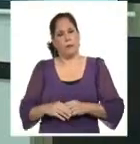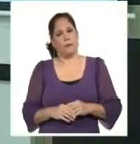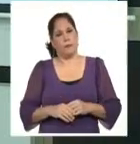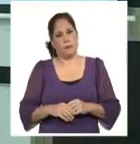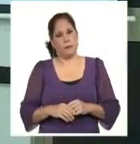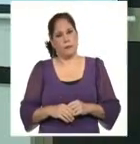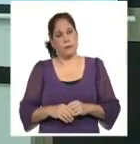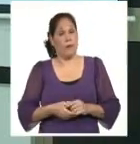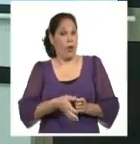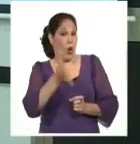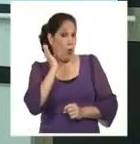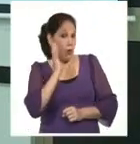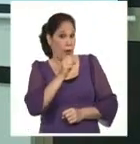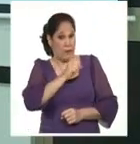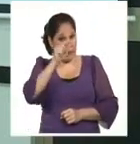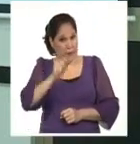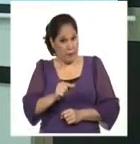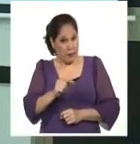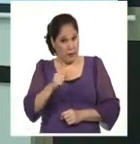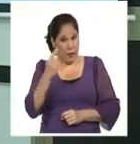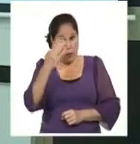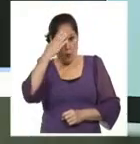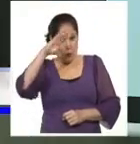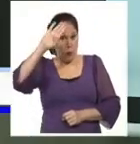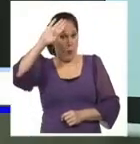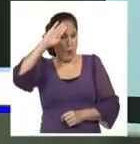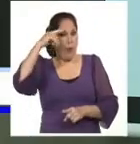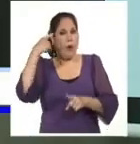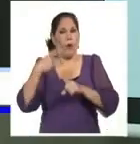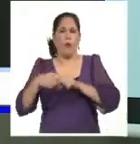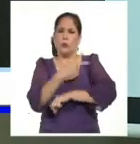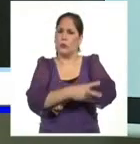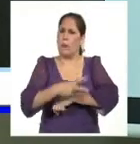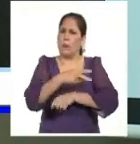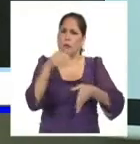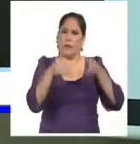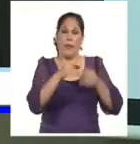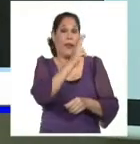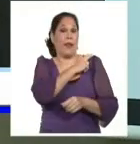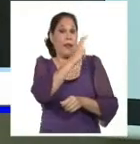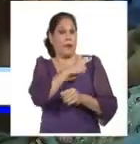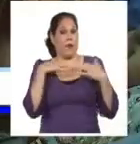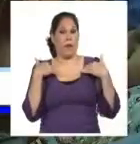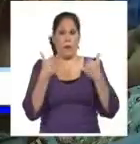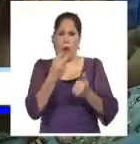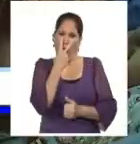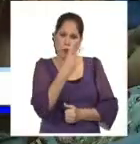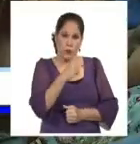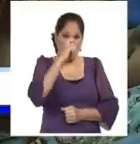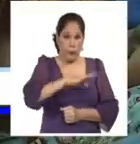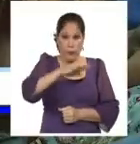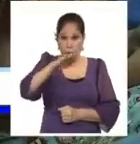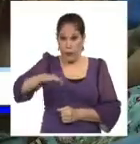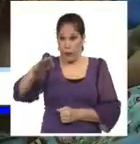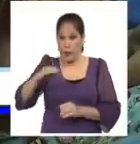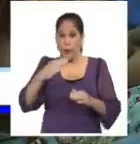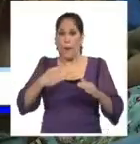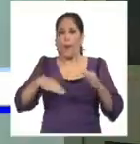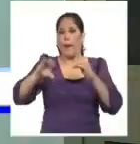en conferencia de prensa con medios nacionales y extranjeros la jefa de la dirección de atención a menores del